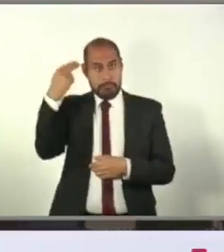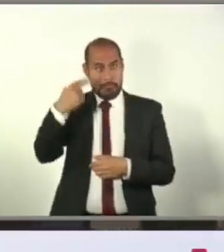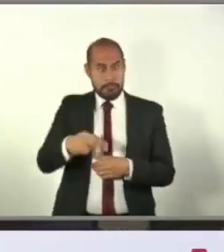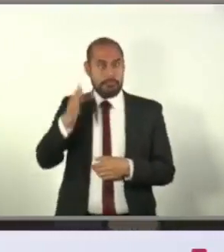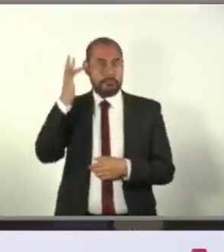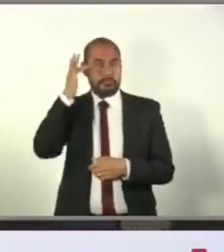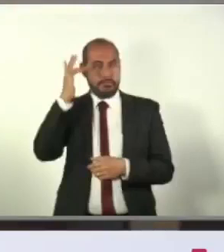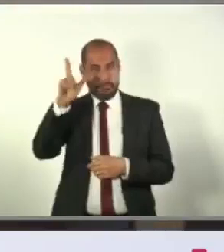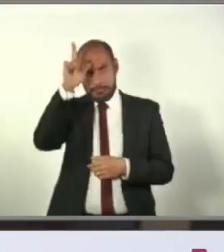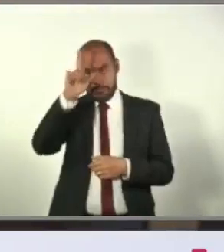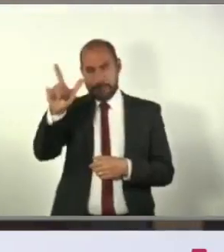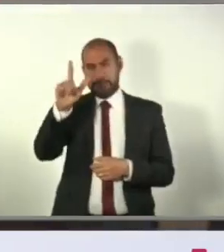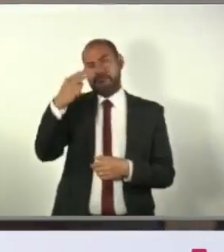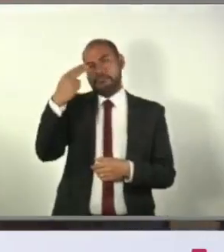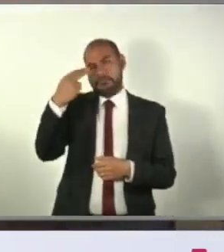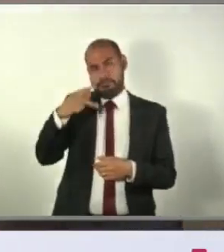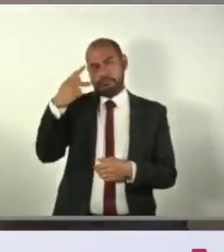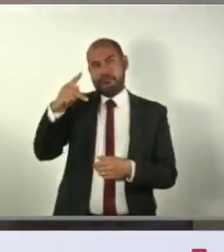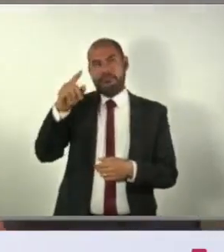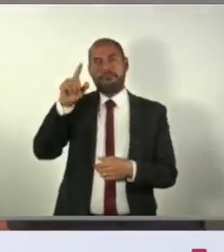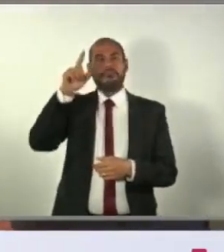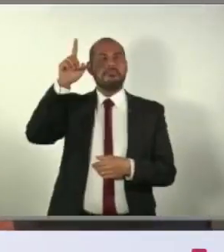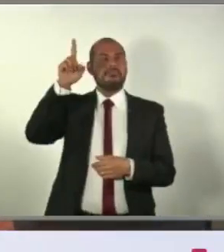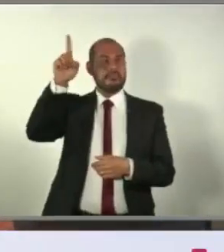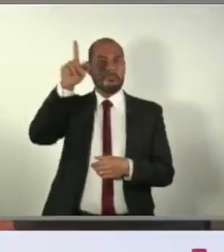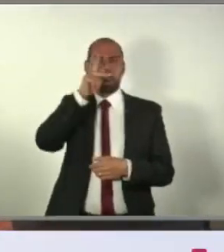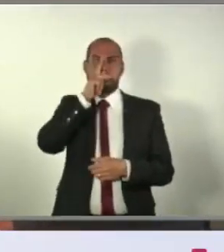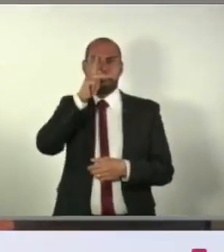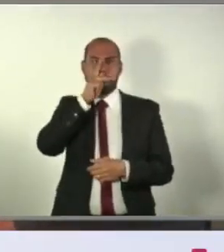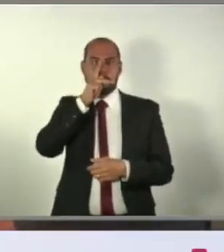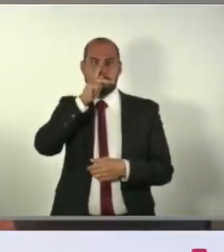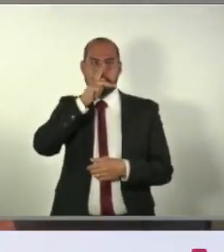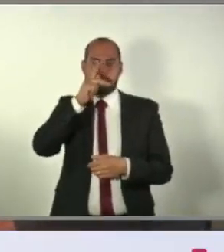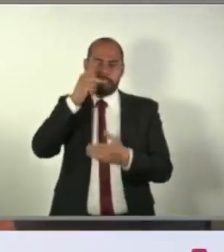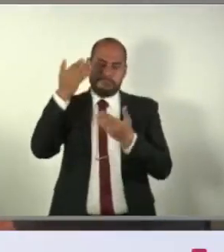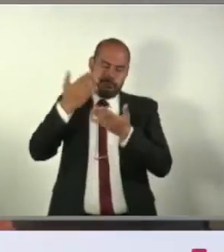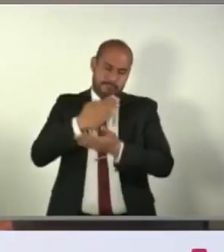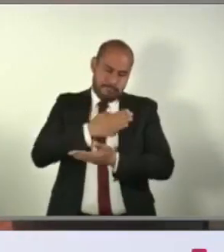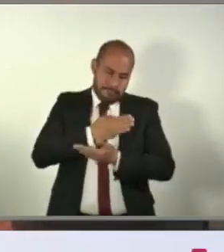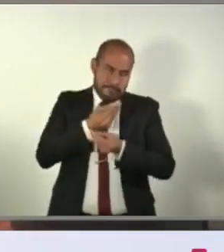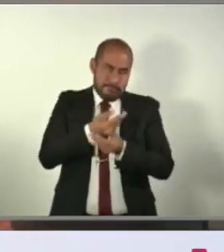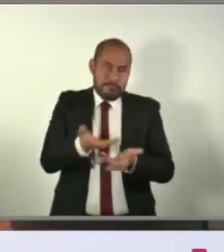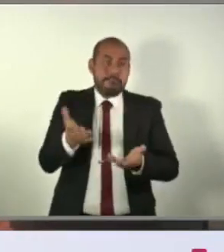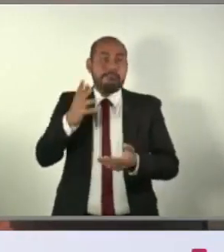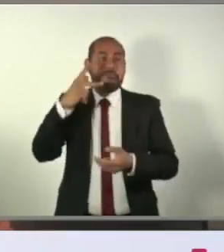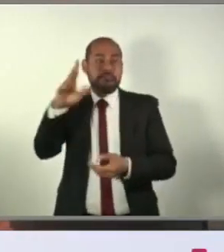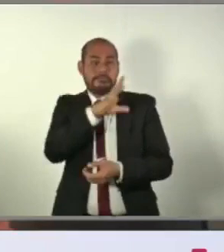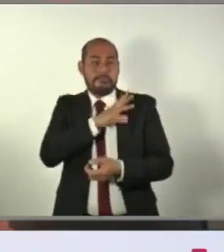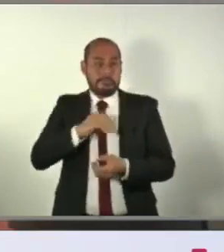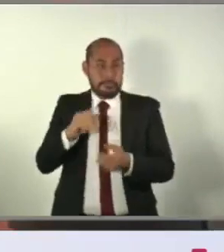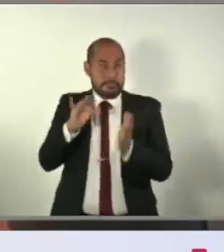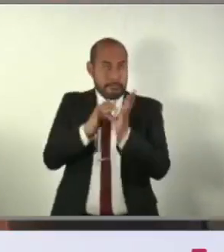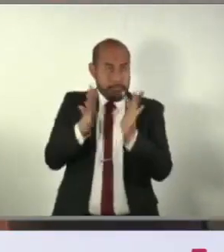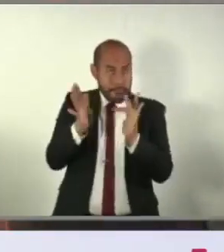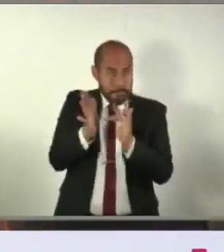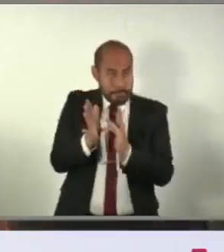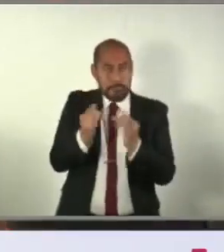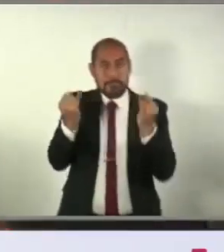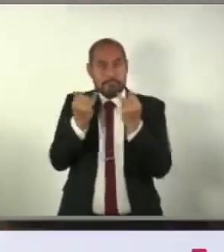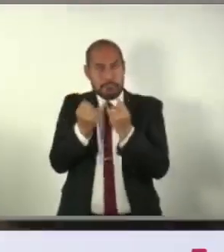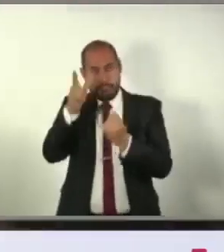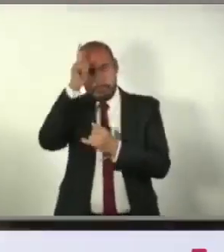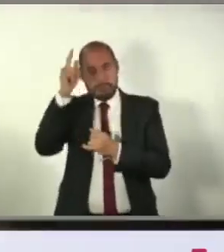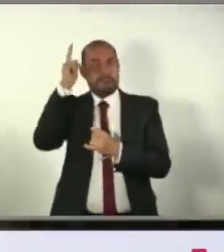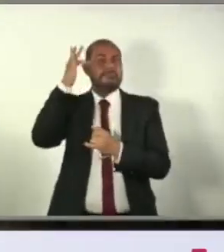Amén. Que la gracia de parte de nuestro Dios, de su Hijo Jesucristo y del Espíritu Santo,